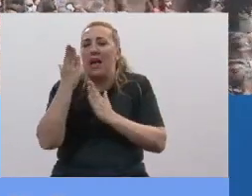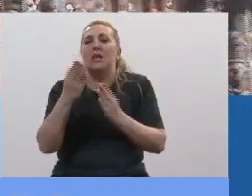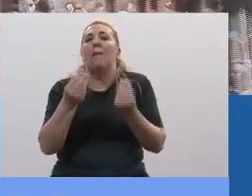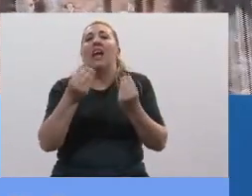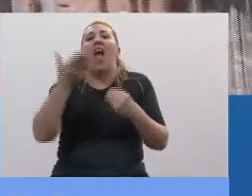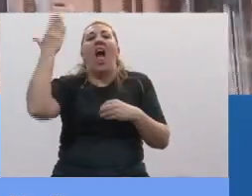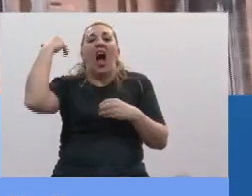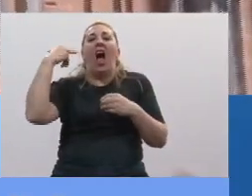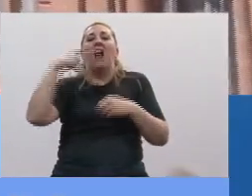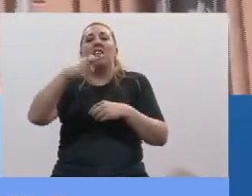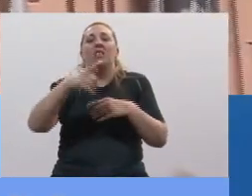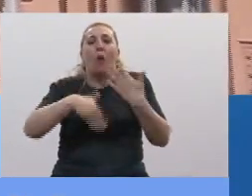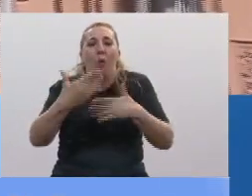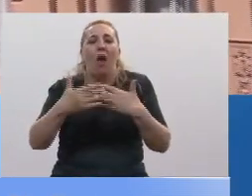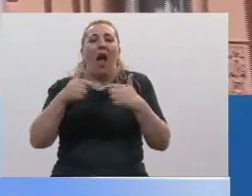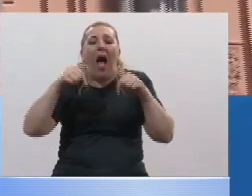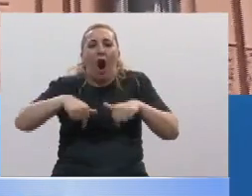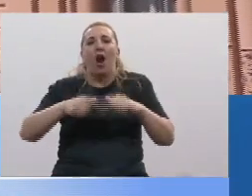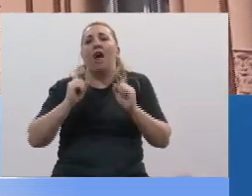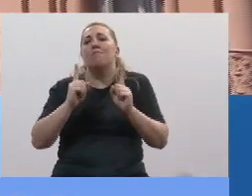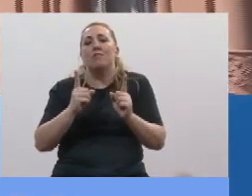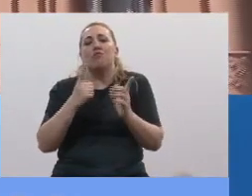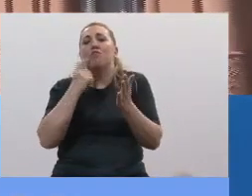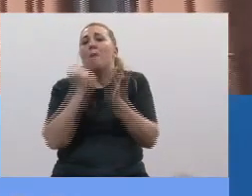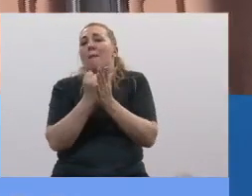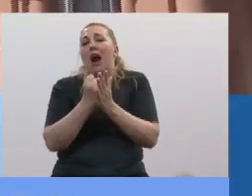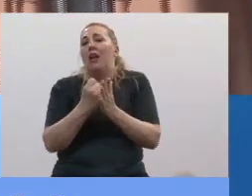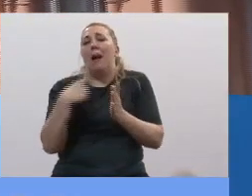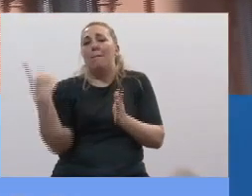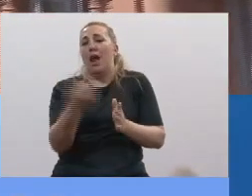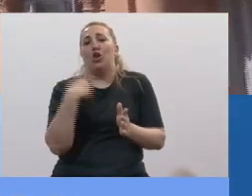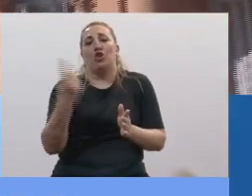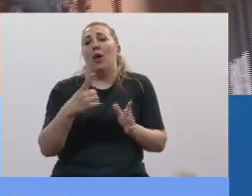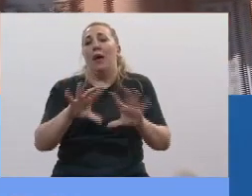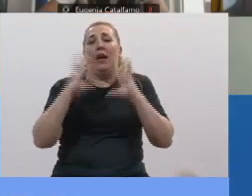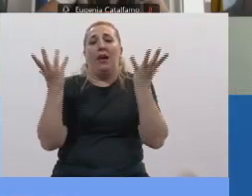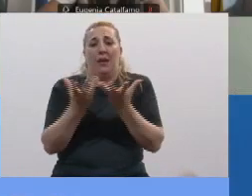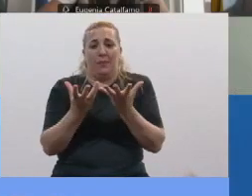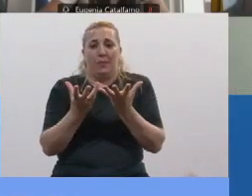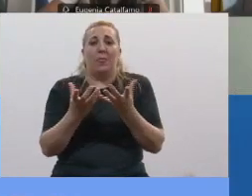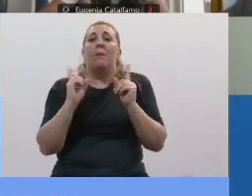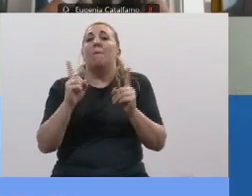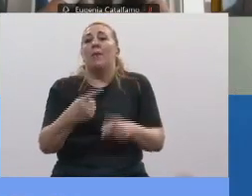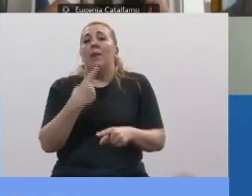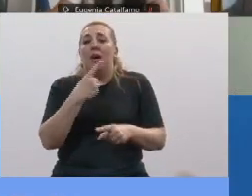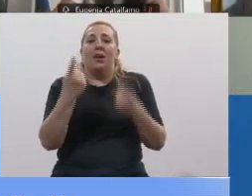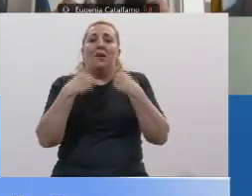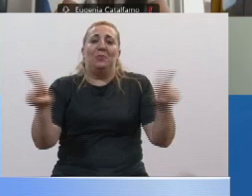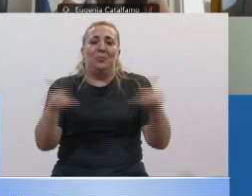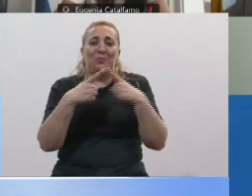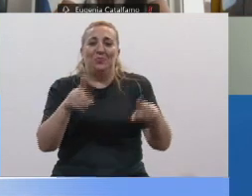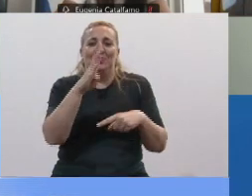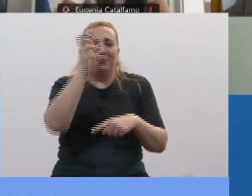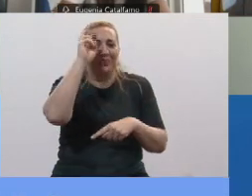que fue, a lo que es y a lo que seguirá siendo el Diego para nosotros y para el mundo entero. Como dice la canción de la